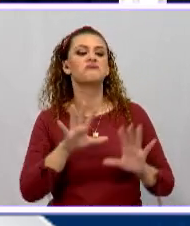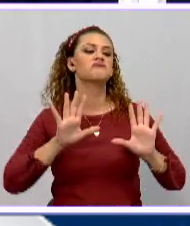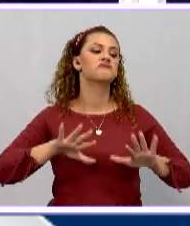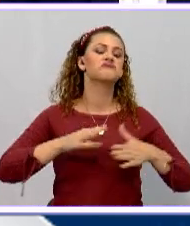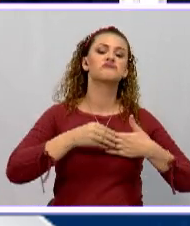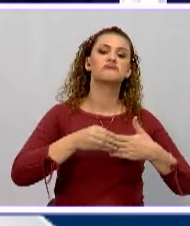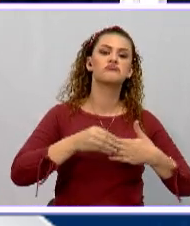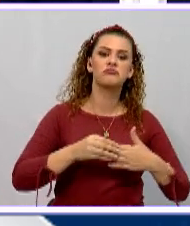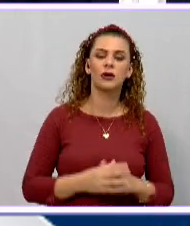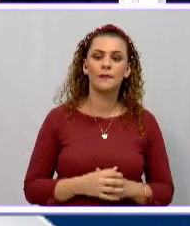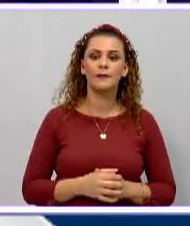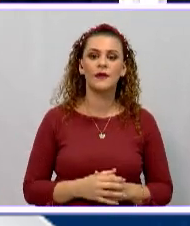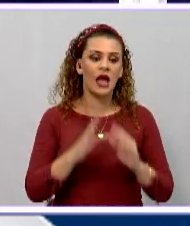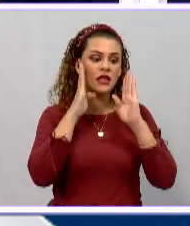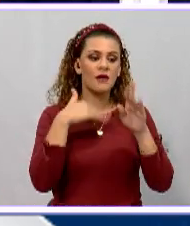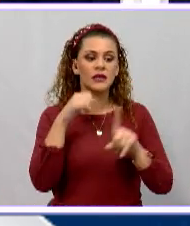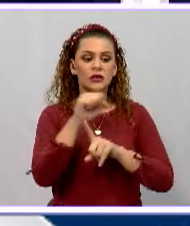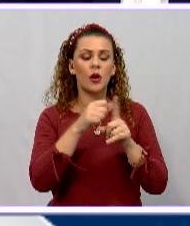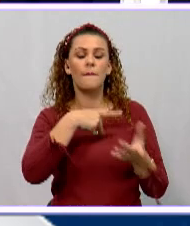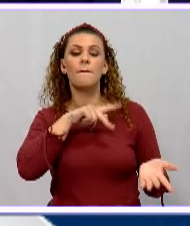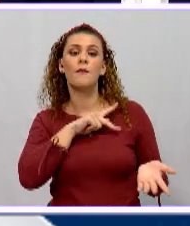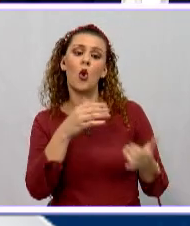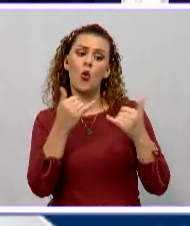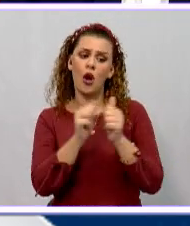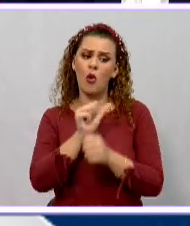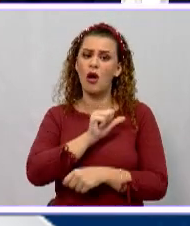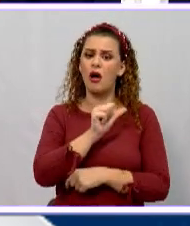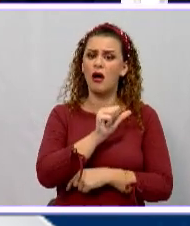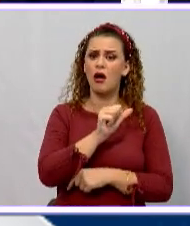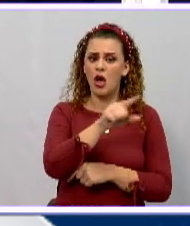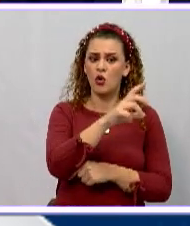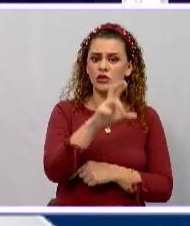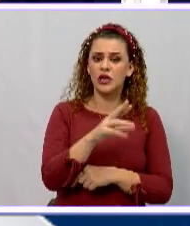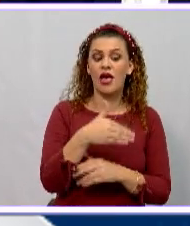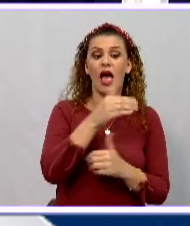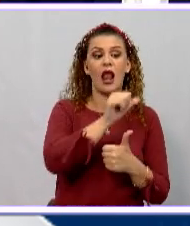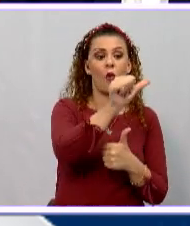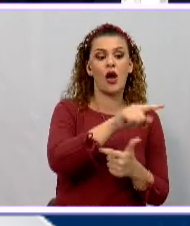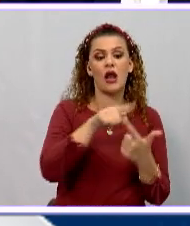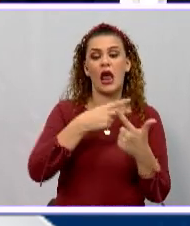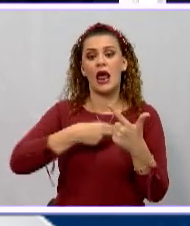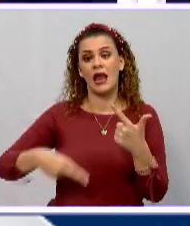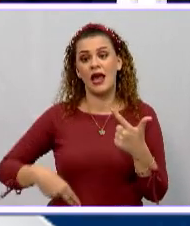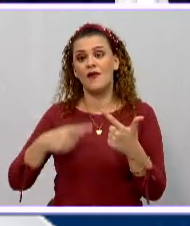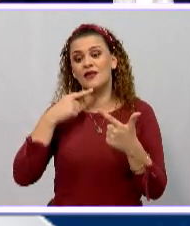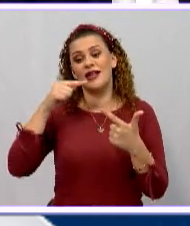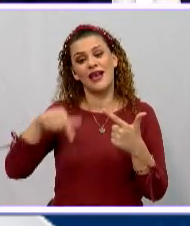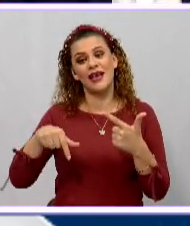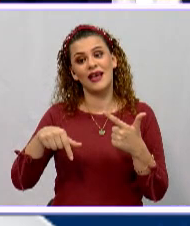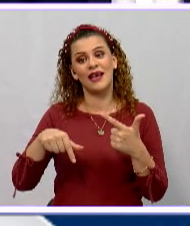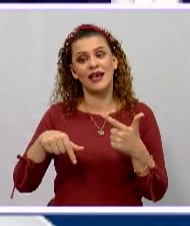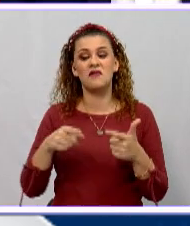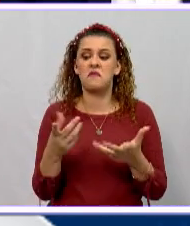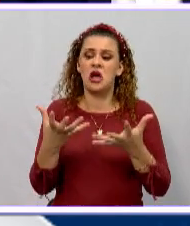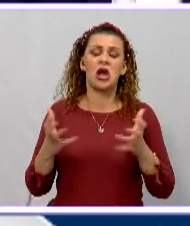relajarme a atender mis asuntos personales y jugar con la liga y después pasó herediano y después como diría una aquí la le